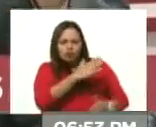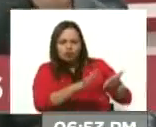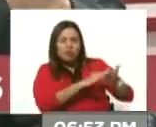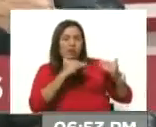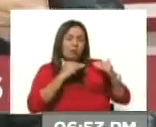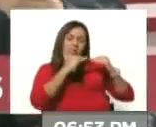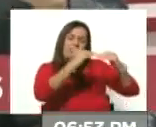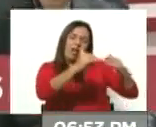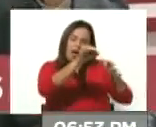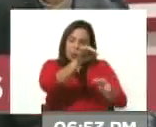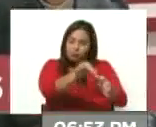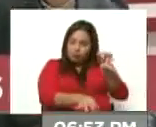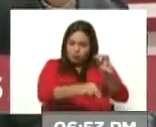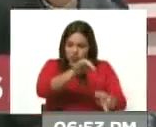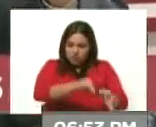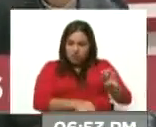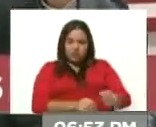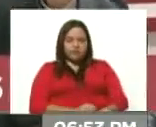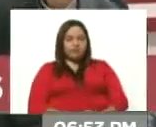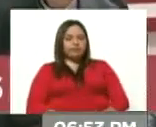la justicia